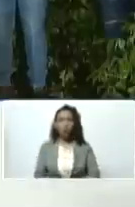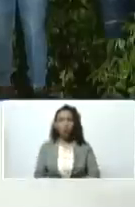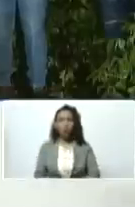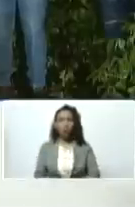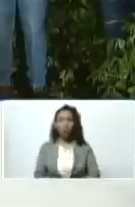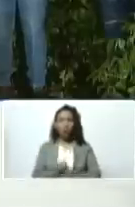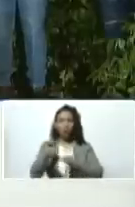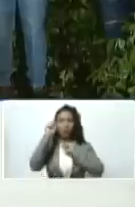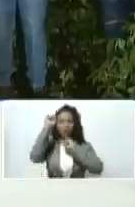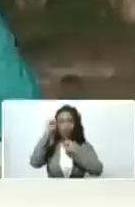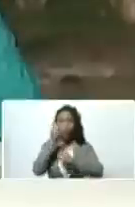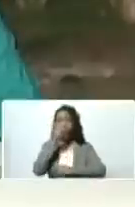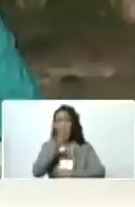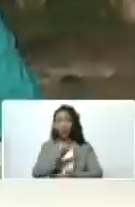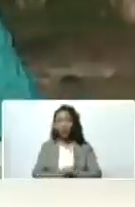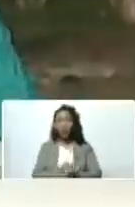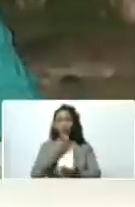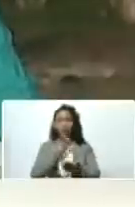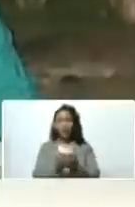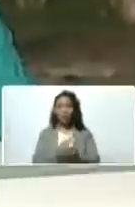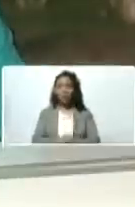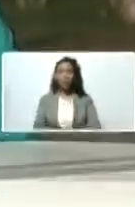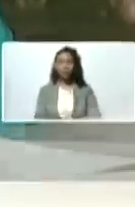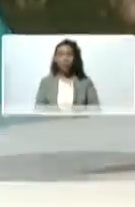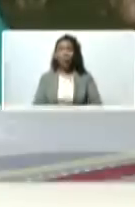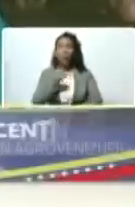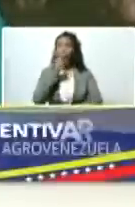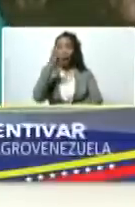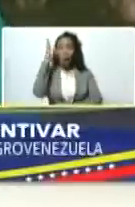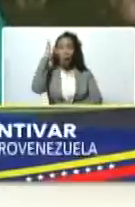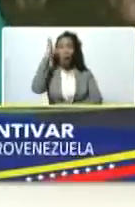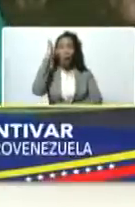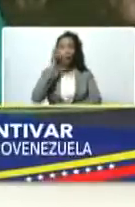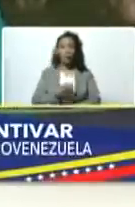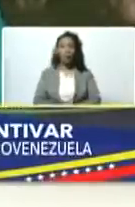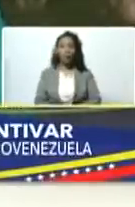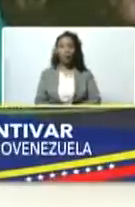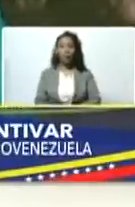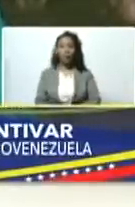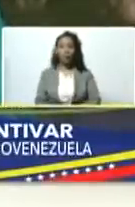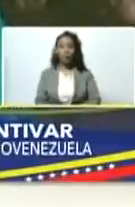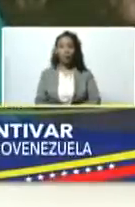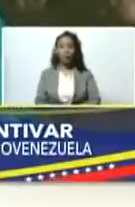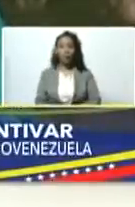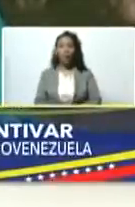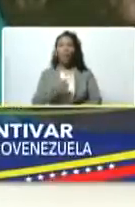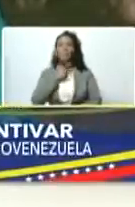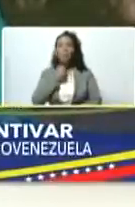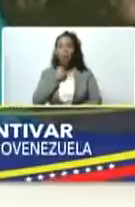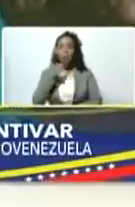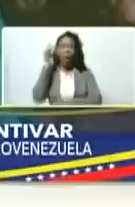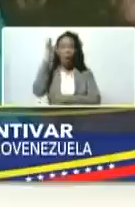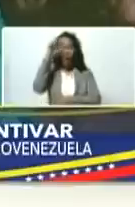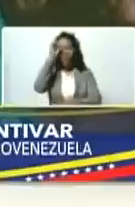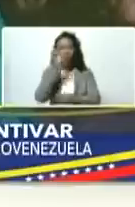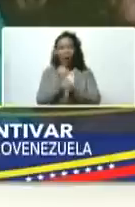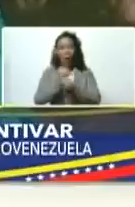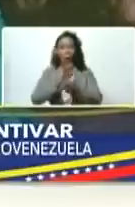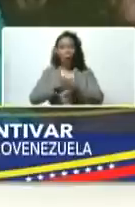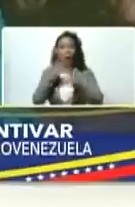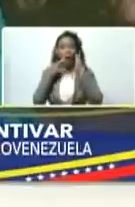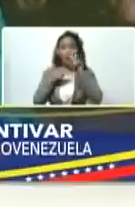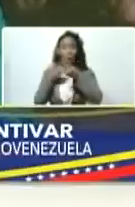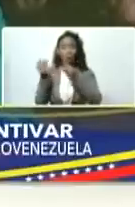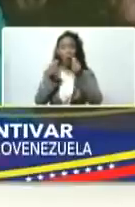venceremos bueno muchas gracias buena jornada vale me gusta esta jornada porque vemos el